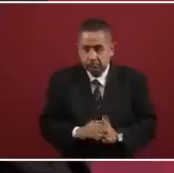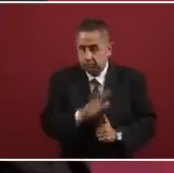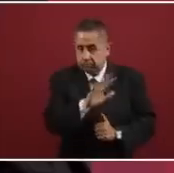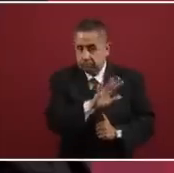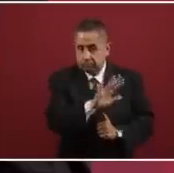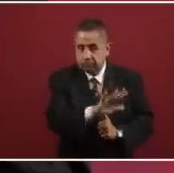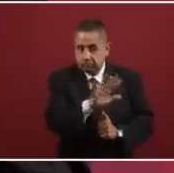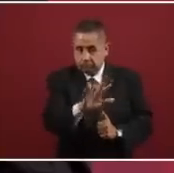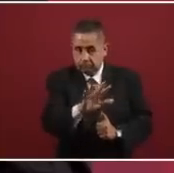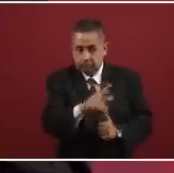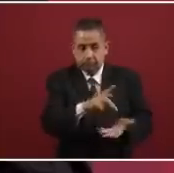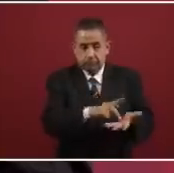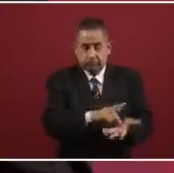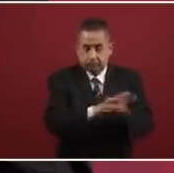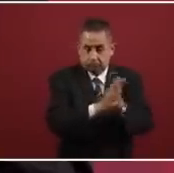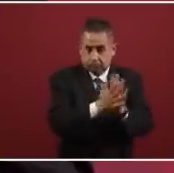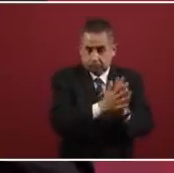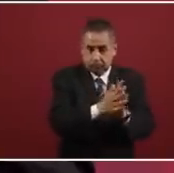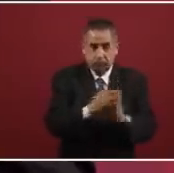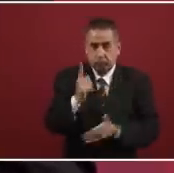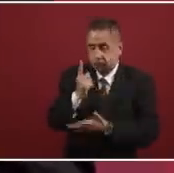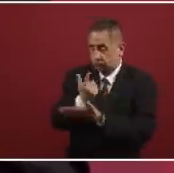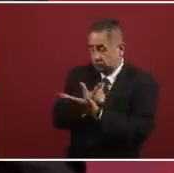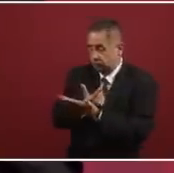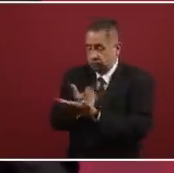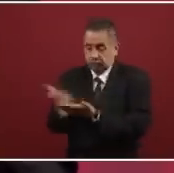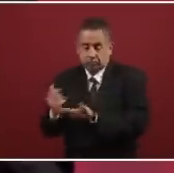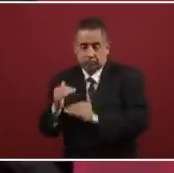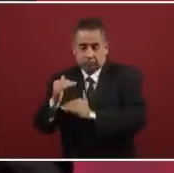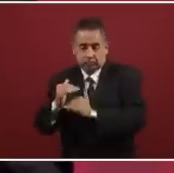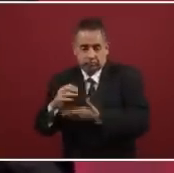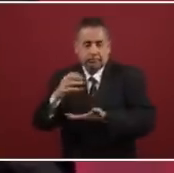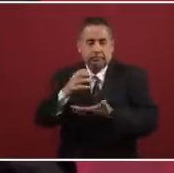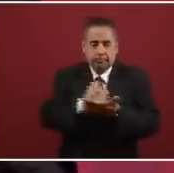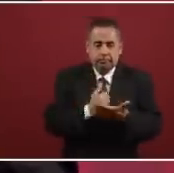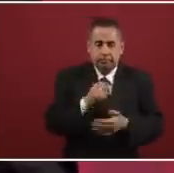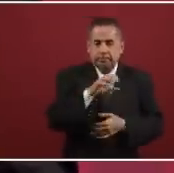55 kilos de tortilla, un salario mínimo.